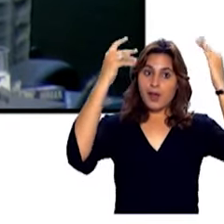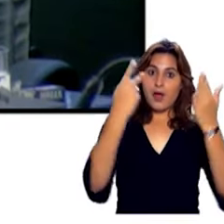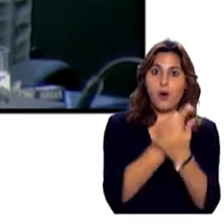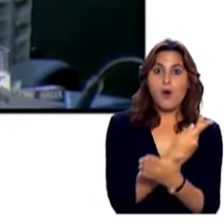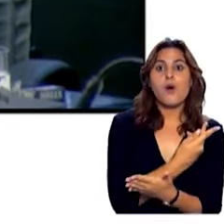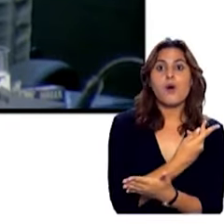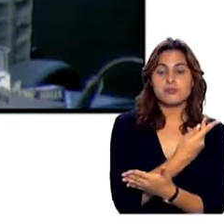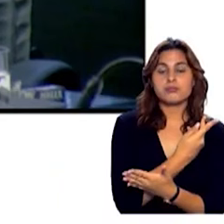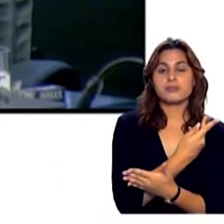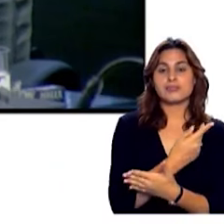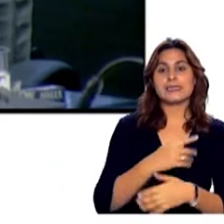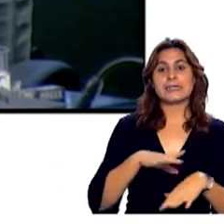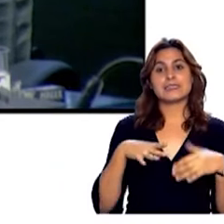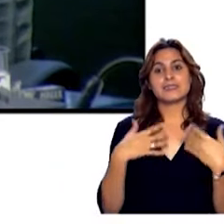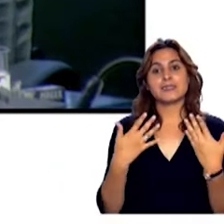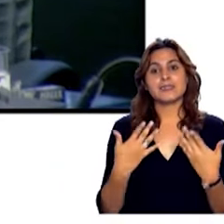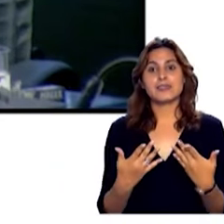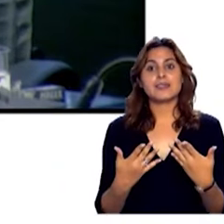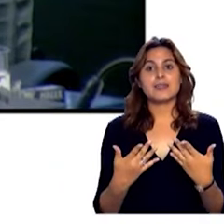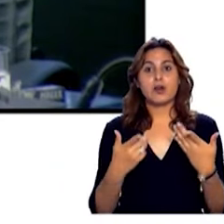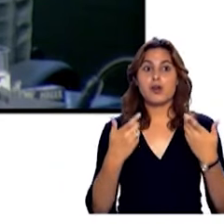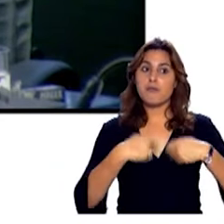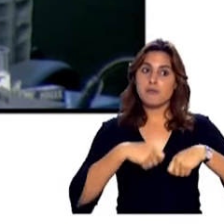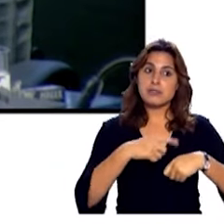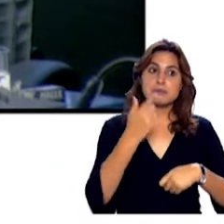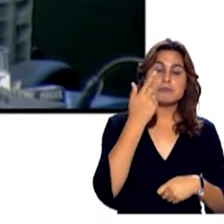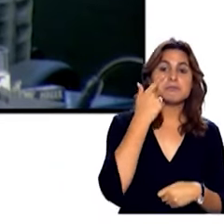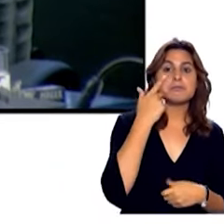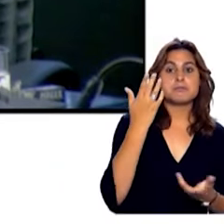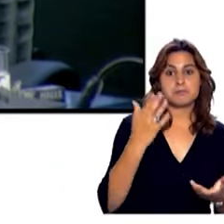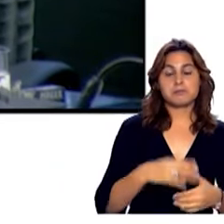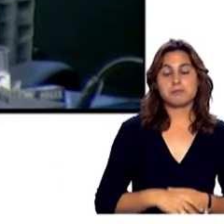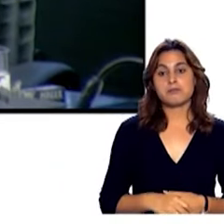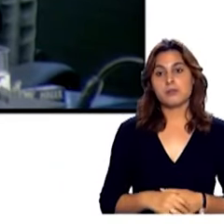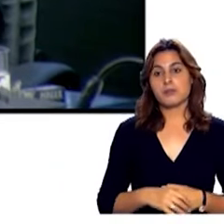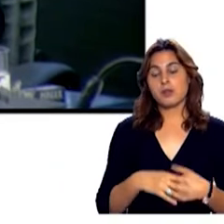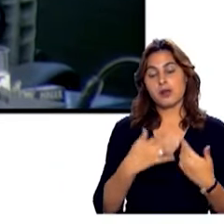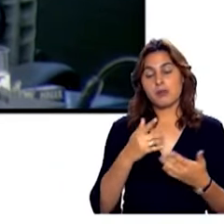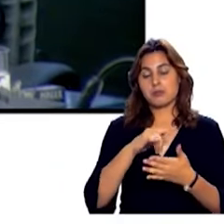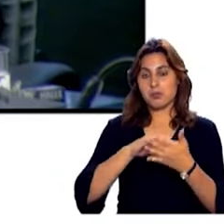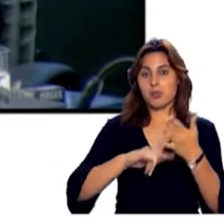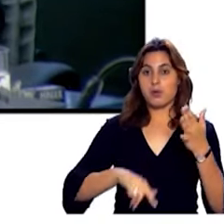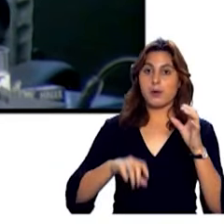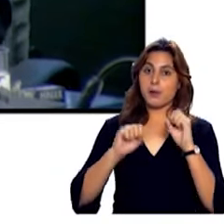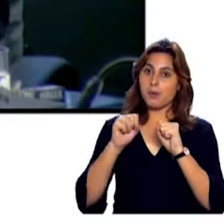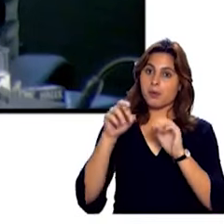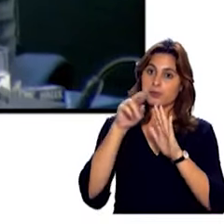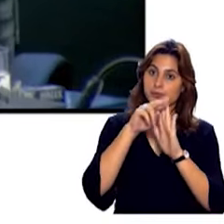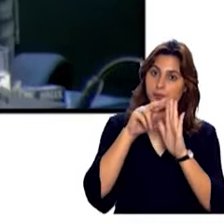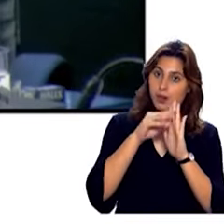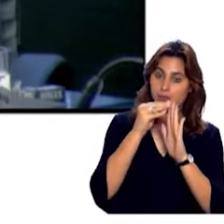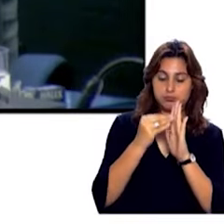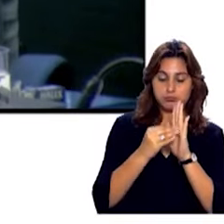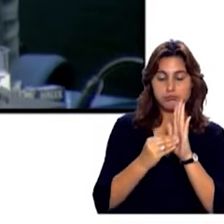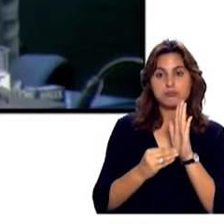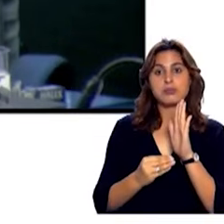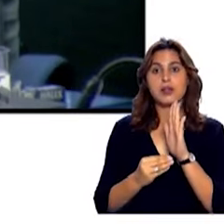se equivale a los documentos en alguna meda los informes periciales solo eso este